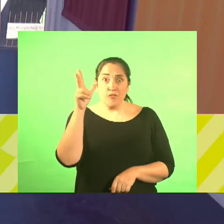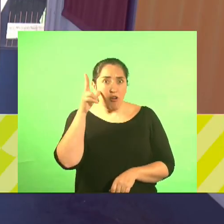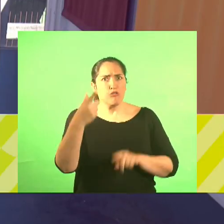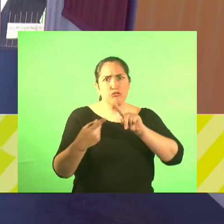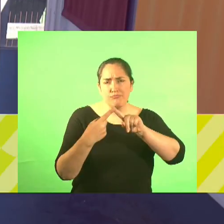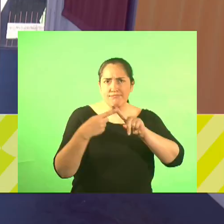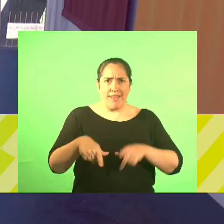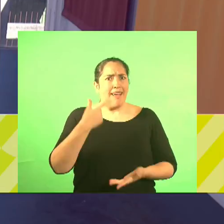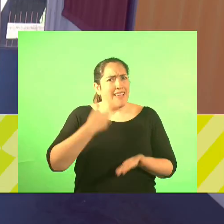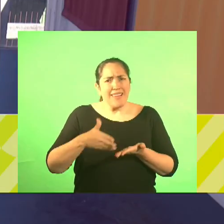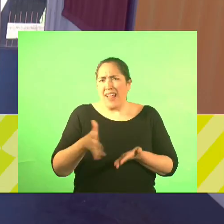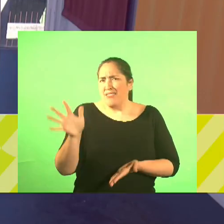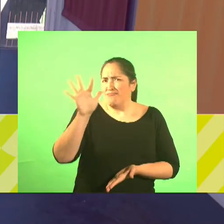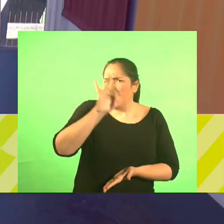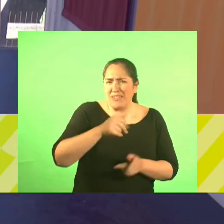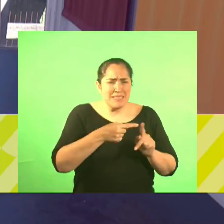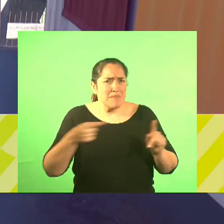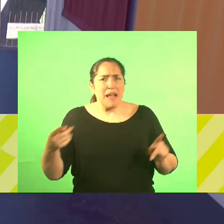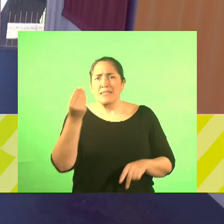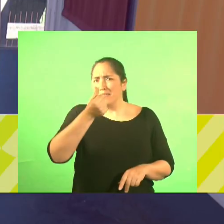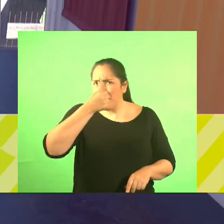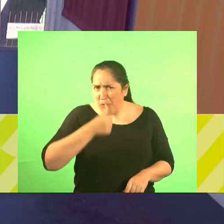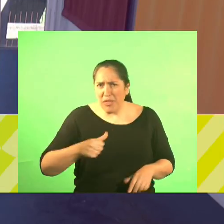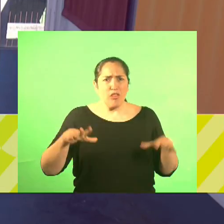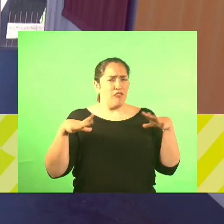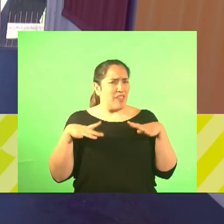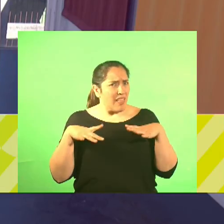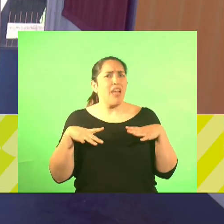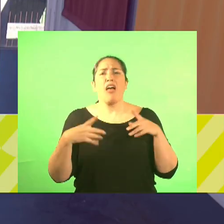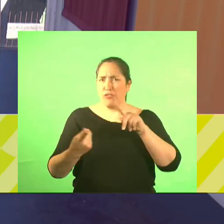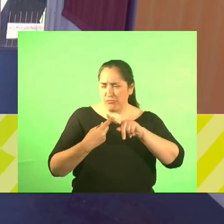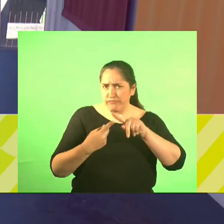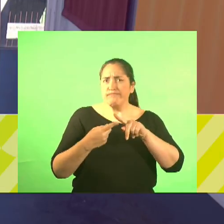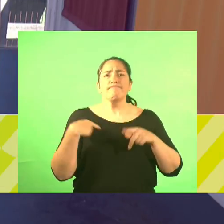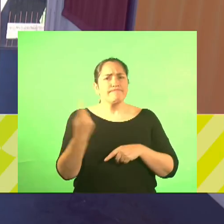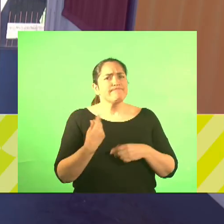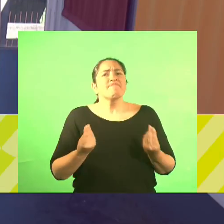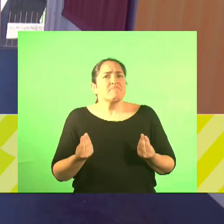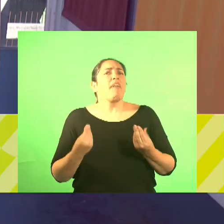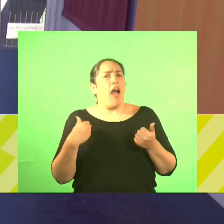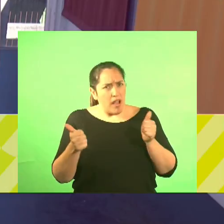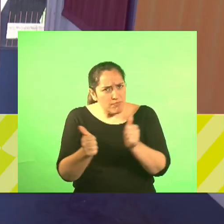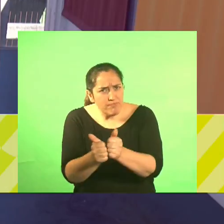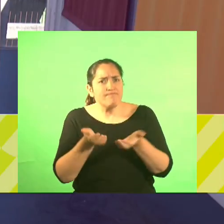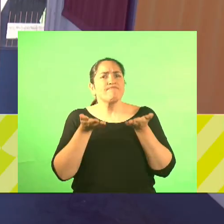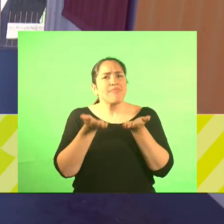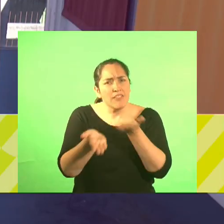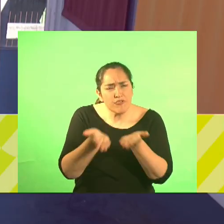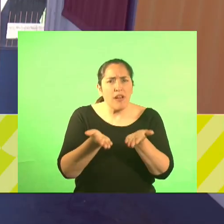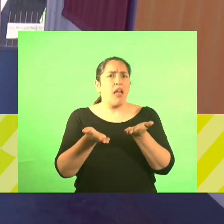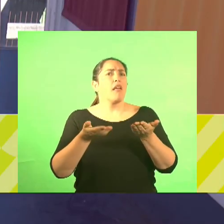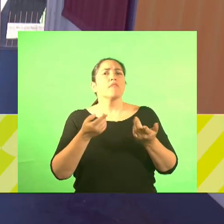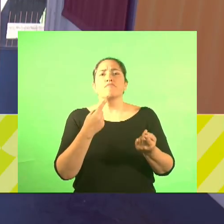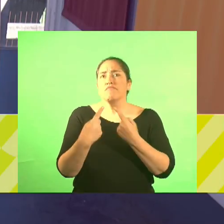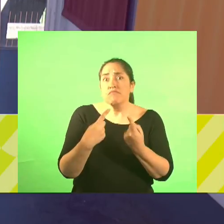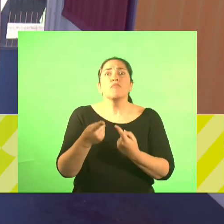INADI todos los días de la semana, los fines de semana, los feriados. Estamos para acompañarte, estamos para asesorarte y contamos